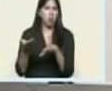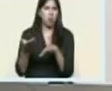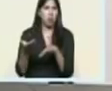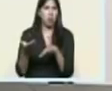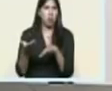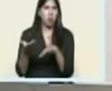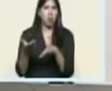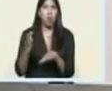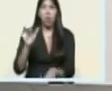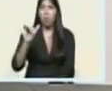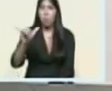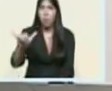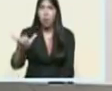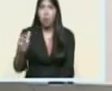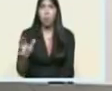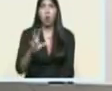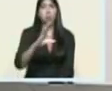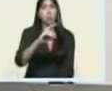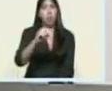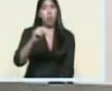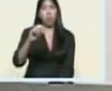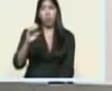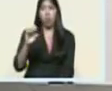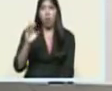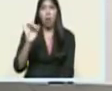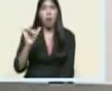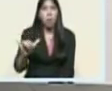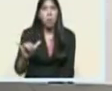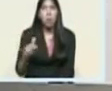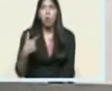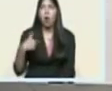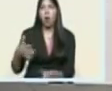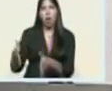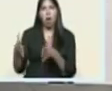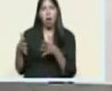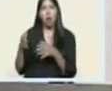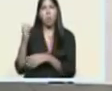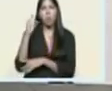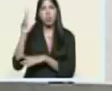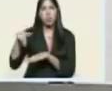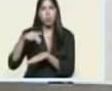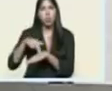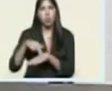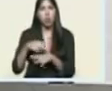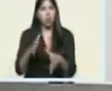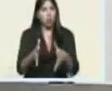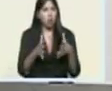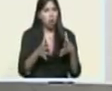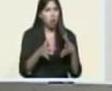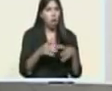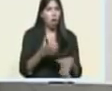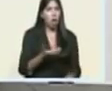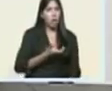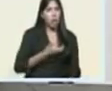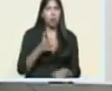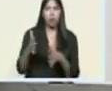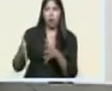Es el mismo CNE con que ellos ganaron la Asamblea Nacional. Es el mismo CNE con que han ganado gobernadores,